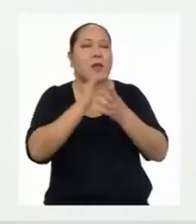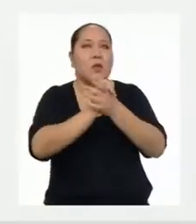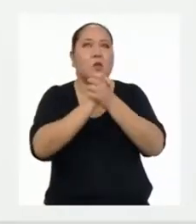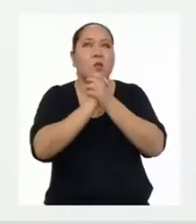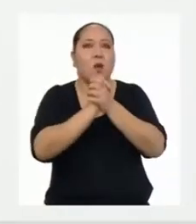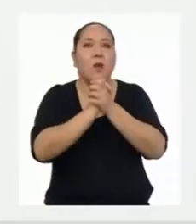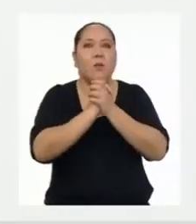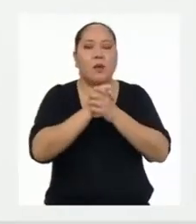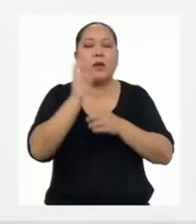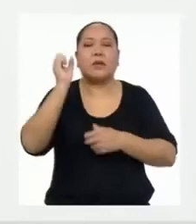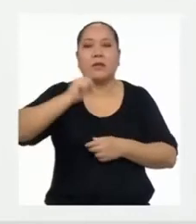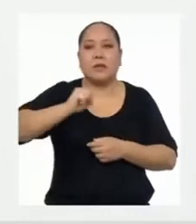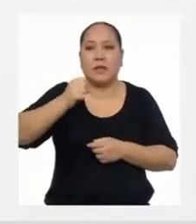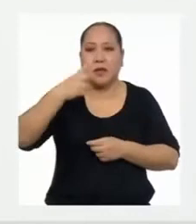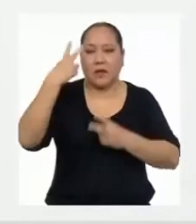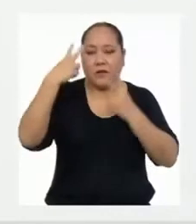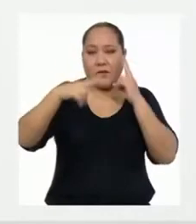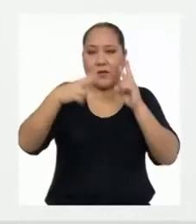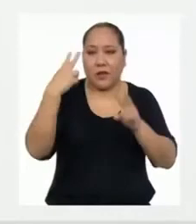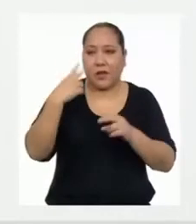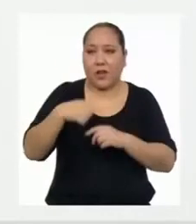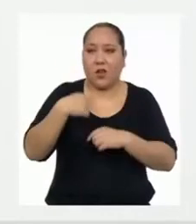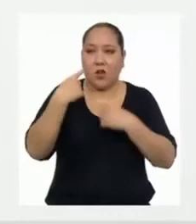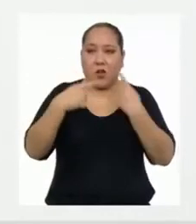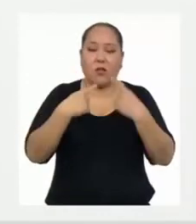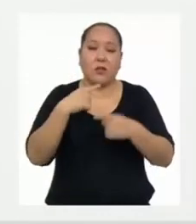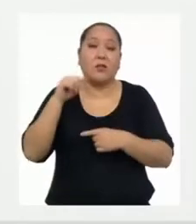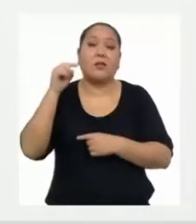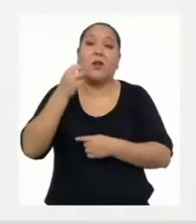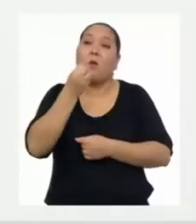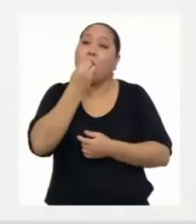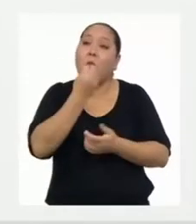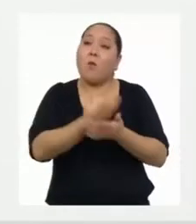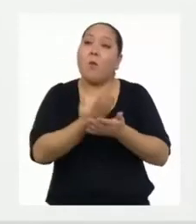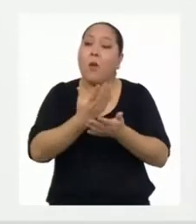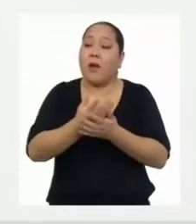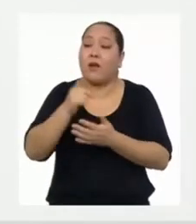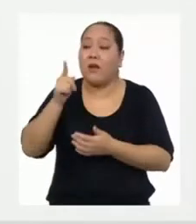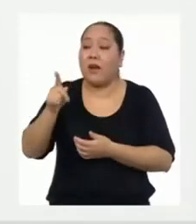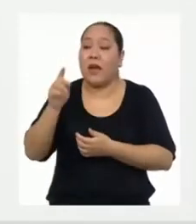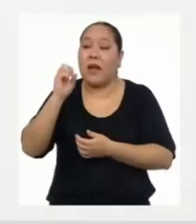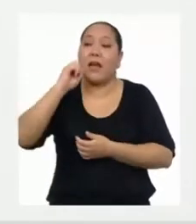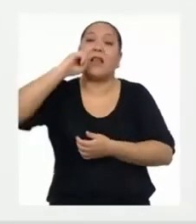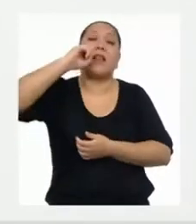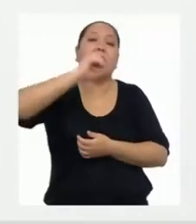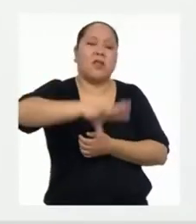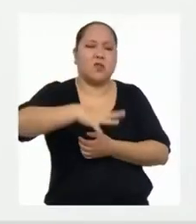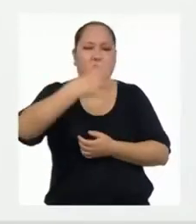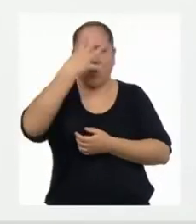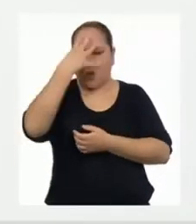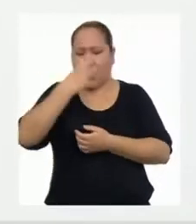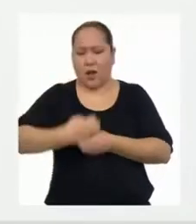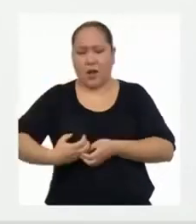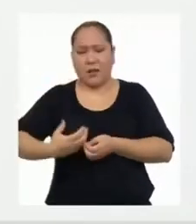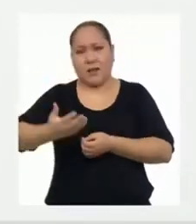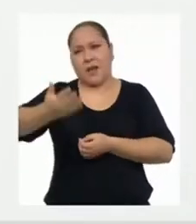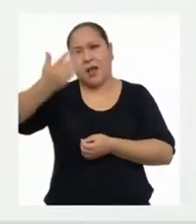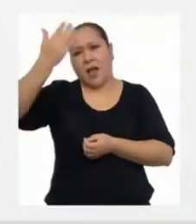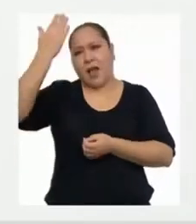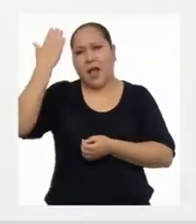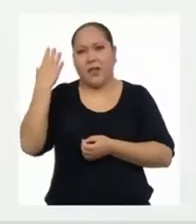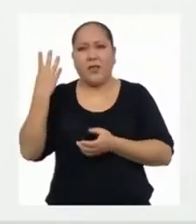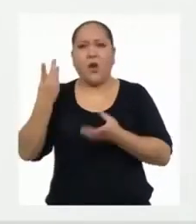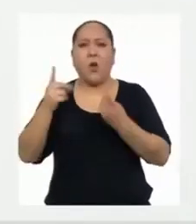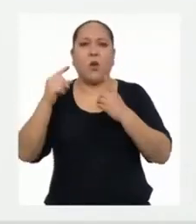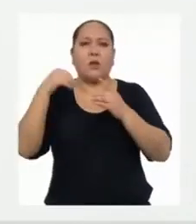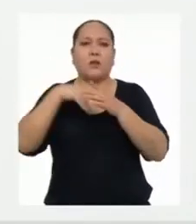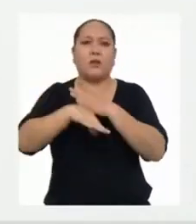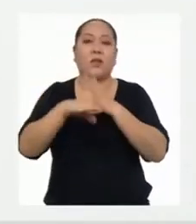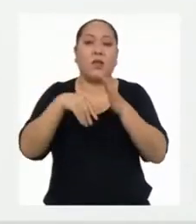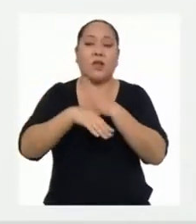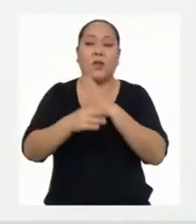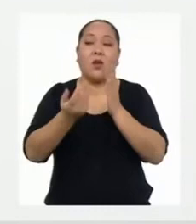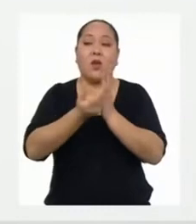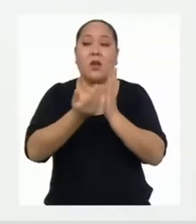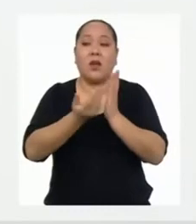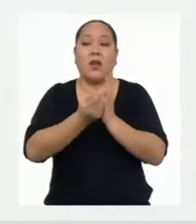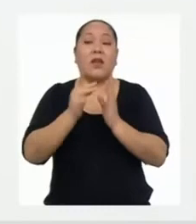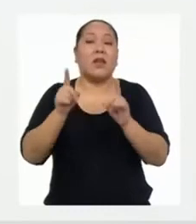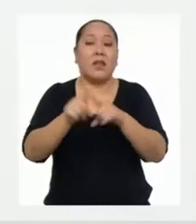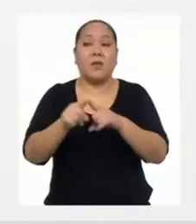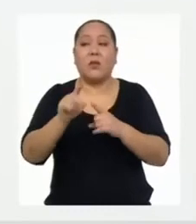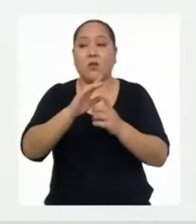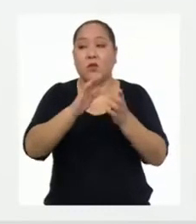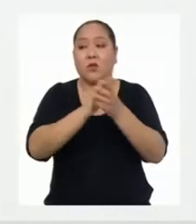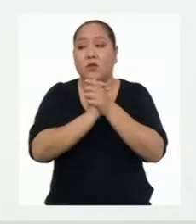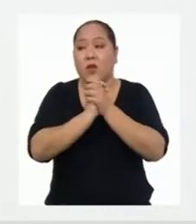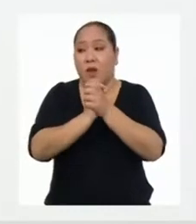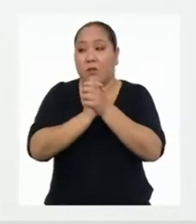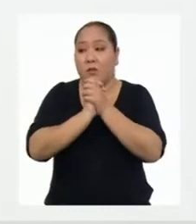de contar. Qué bueno que él haya podido expresar su molestia por lo que ocurría en la época escolar y que tus demás compañeras y